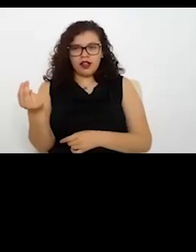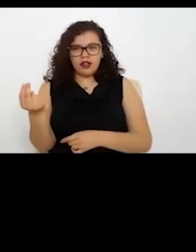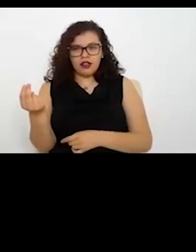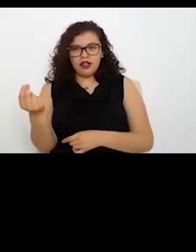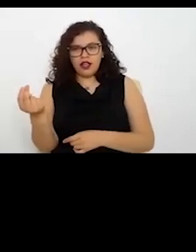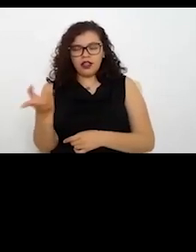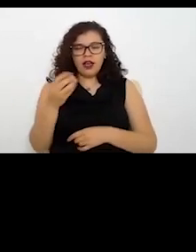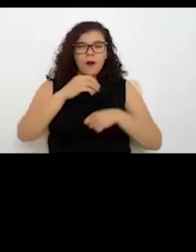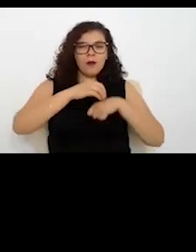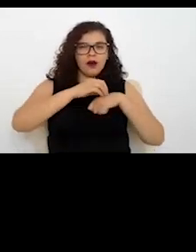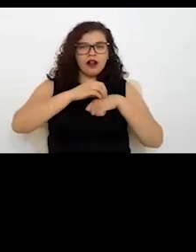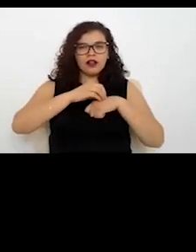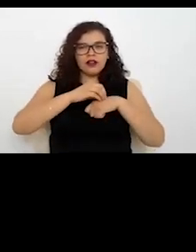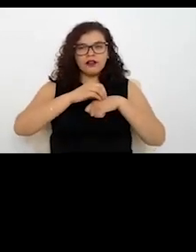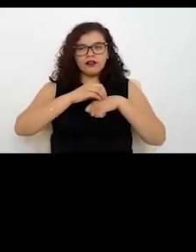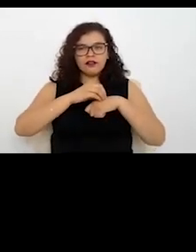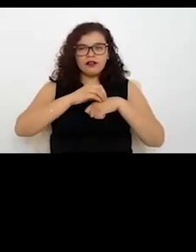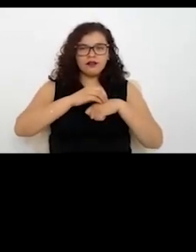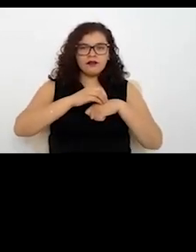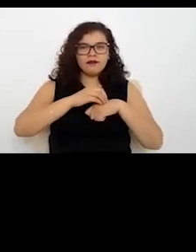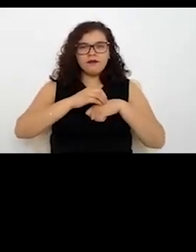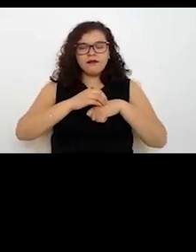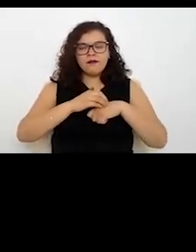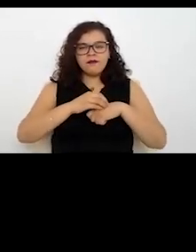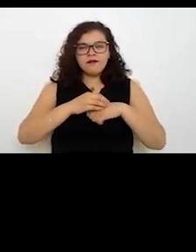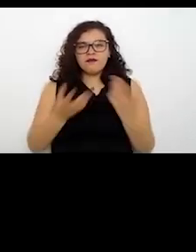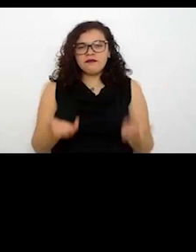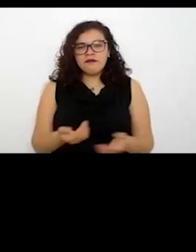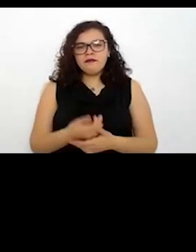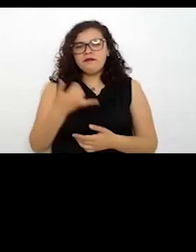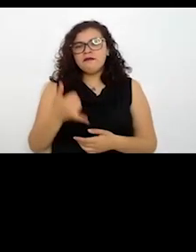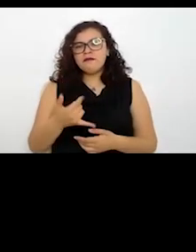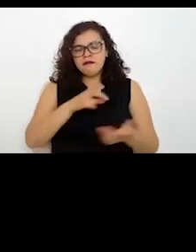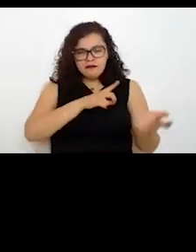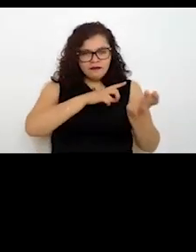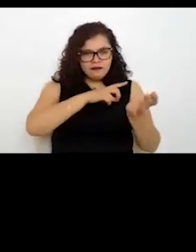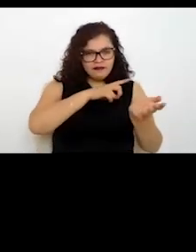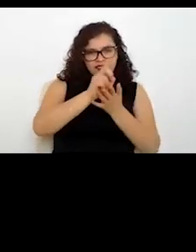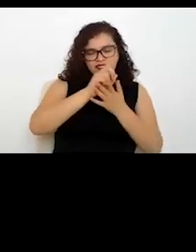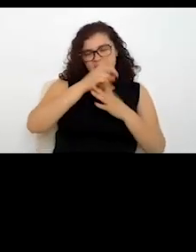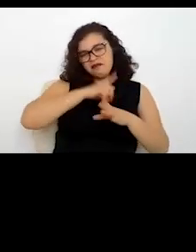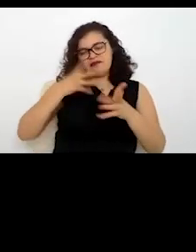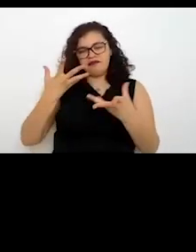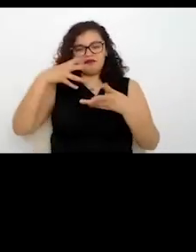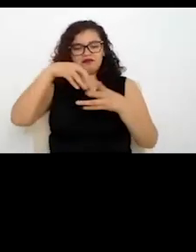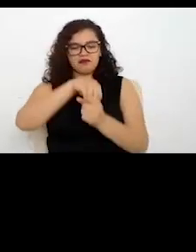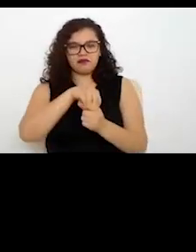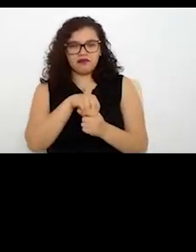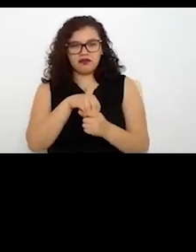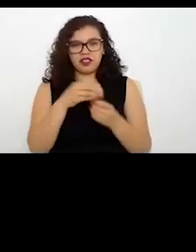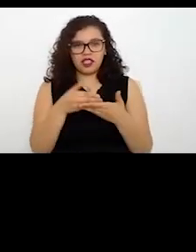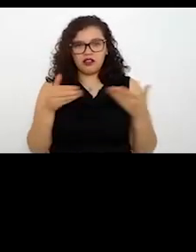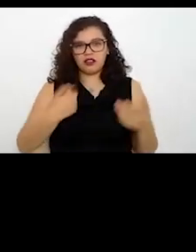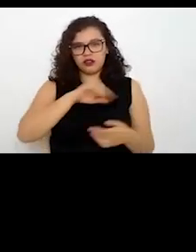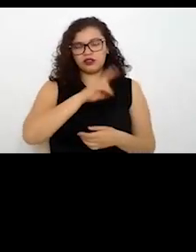impuso y pues de alguna forma el derecho se trató de adaptar y vemos que ahora la